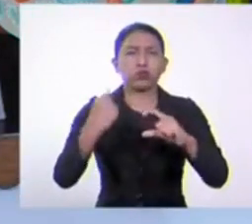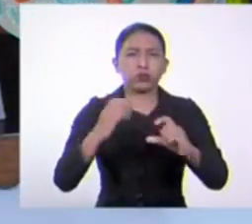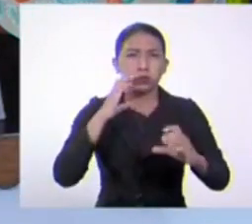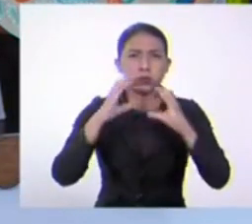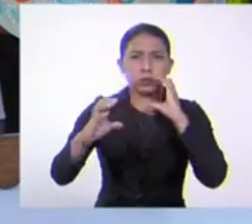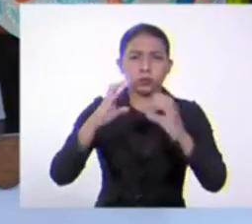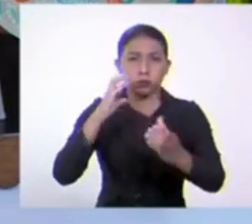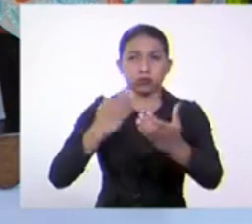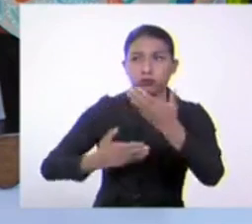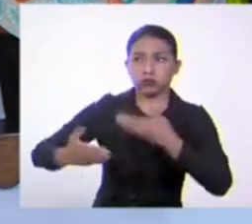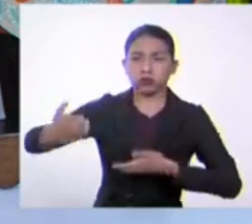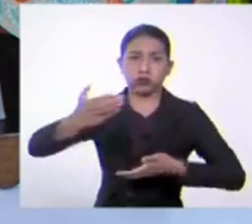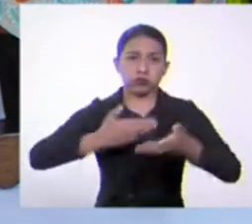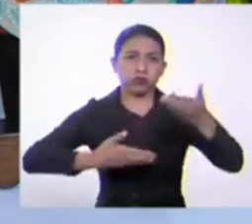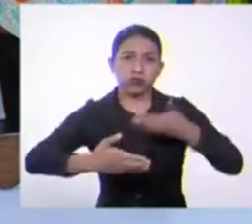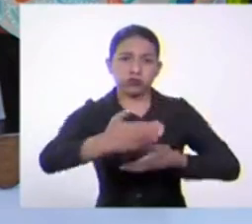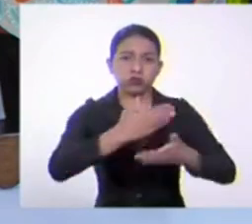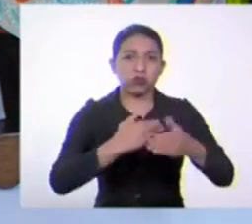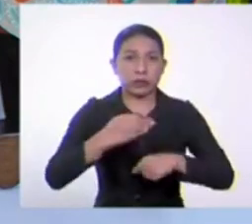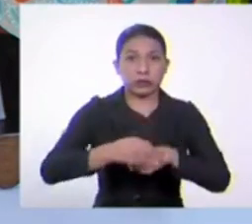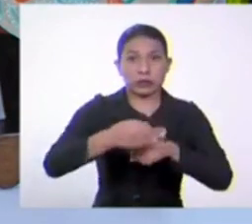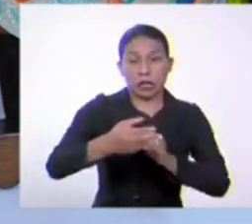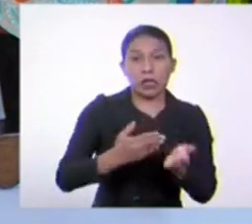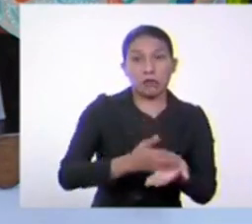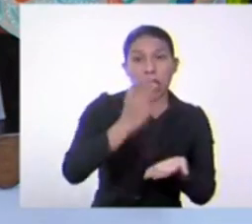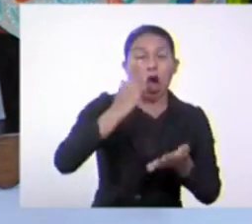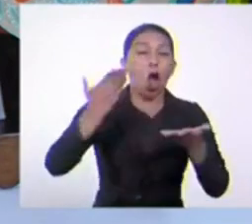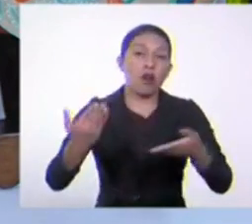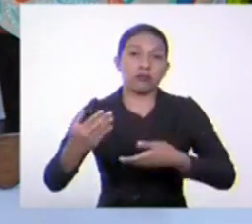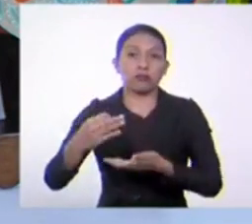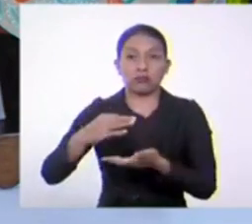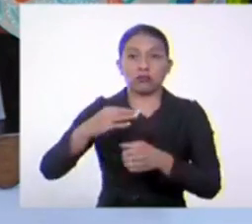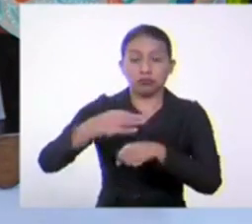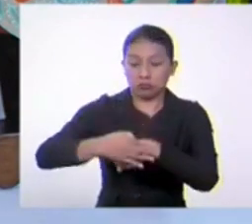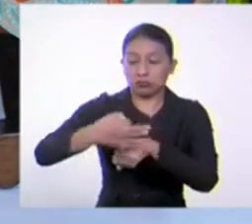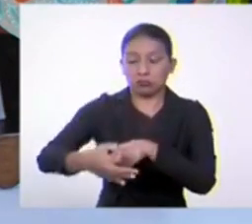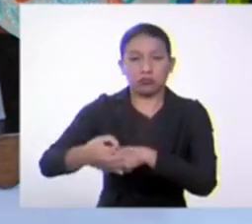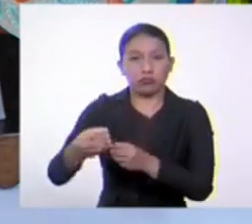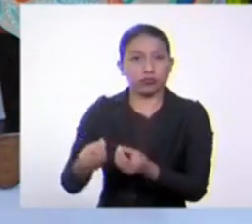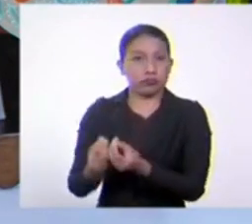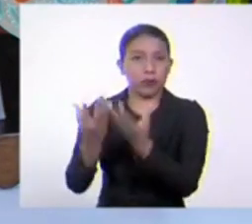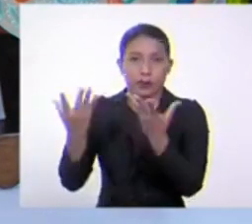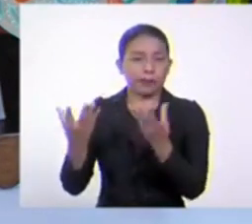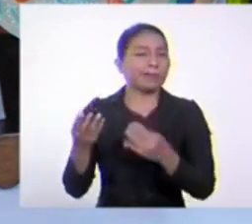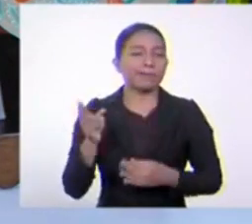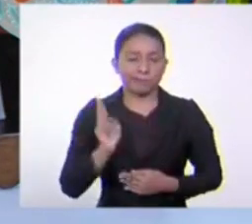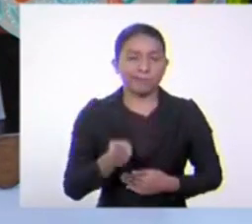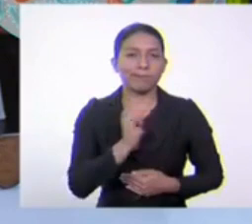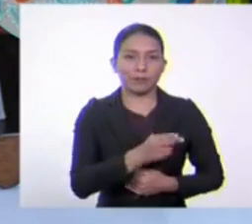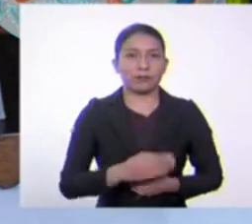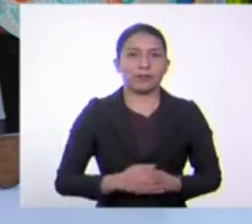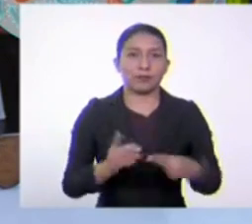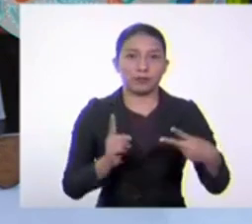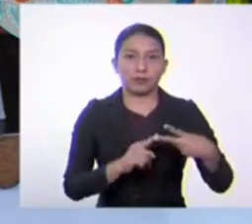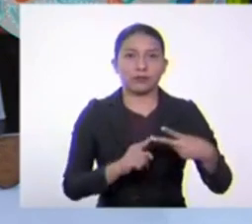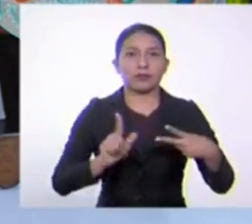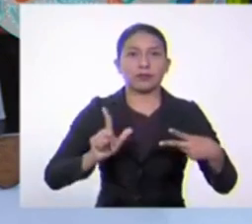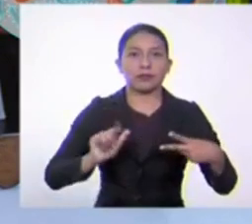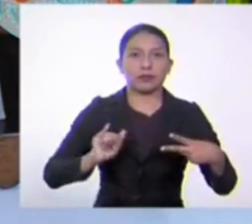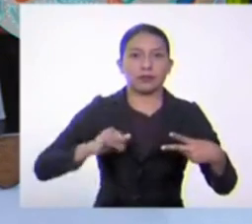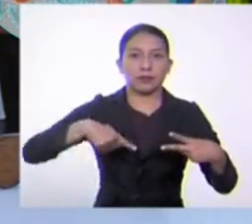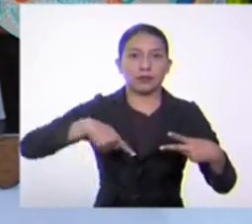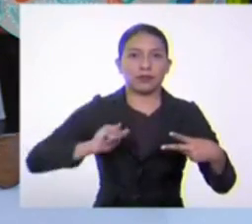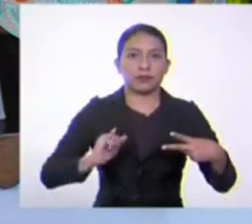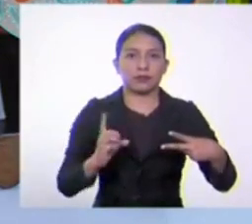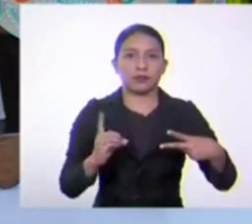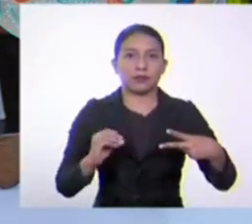transporte, tanto en célula animal como en célula vegetal. Además están los lípidos. Los lípidos también